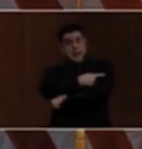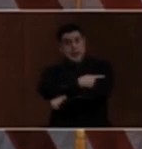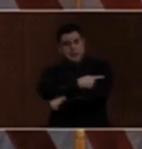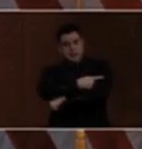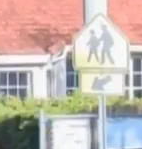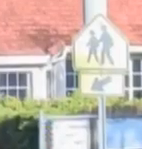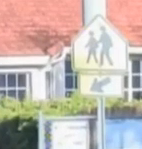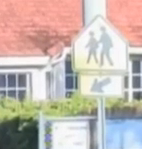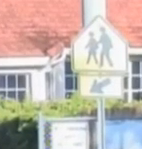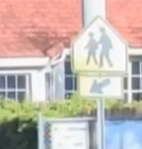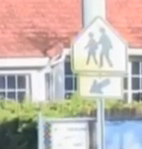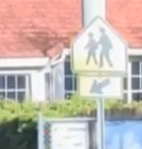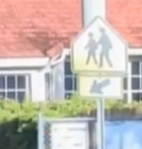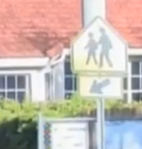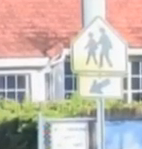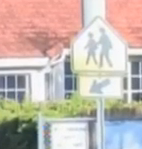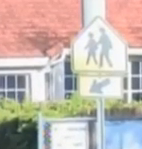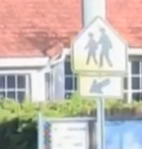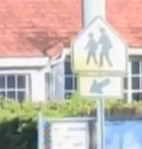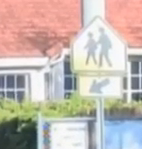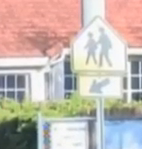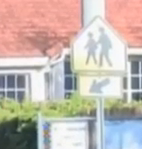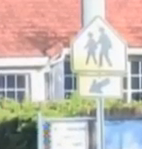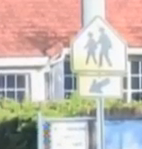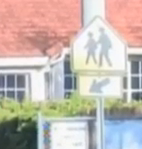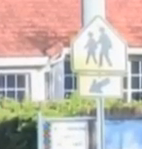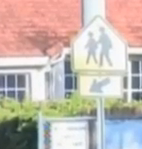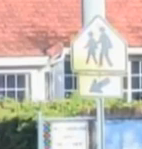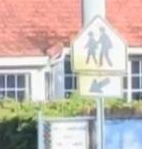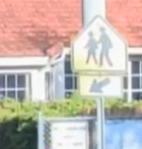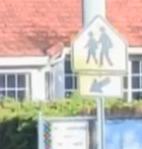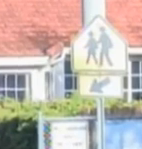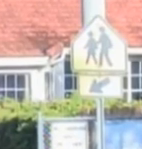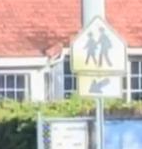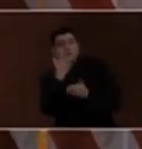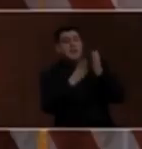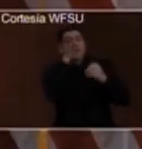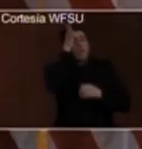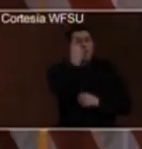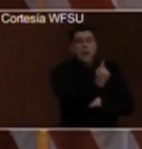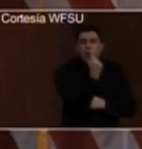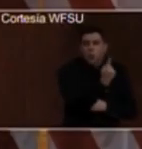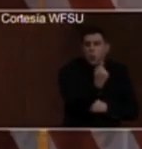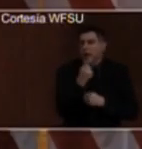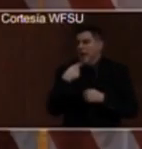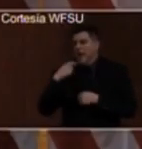del Sol, Ron DeSantis, insiste en debatir entre la educación presencial o a distancia.